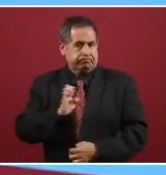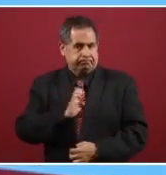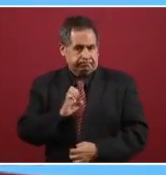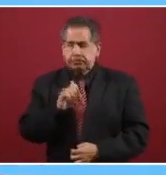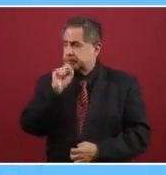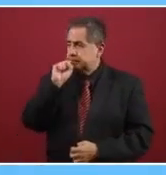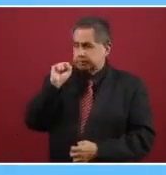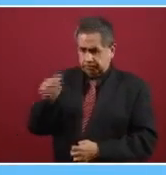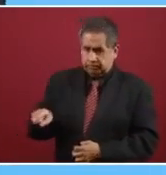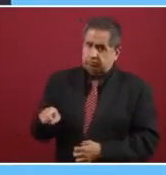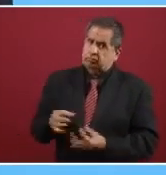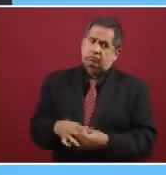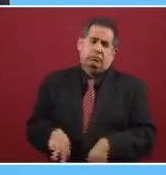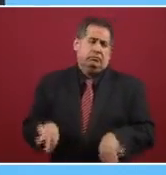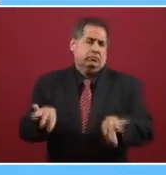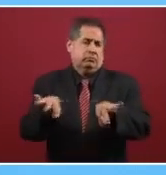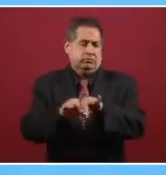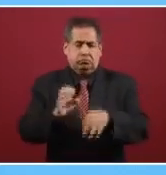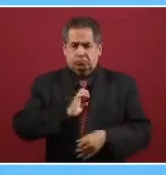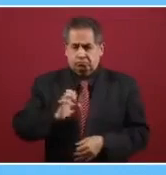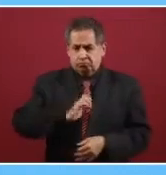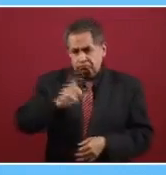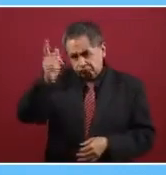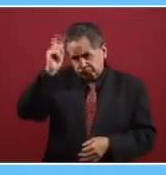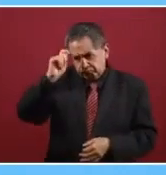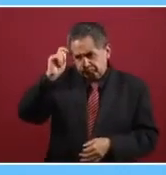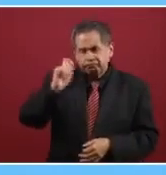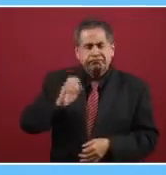que son muy importantes.